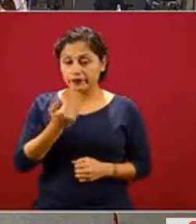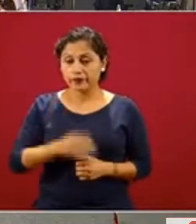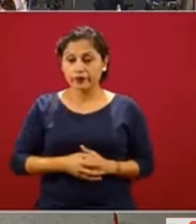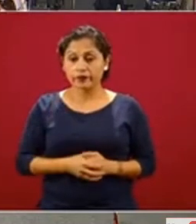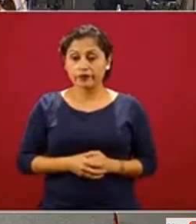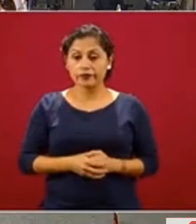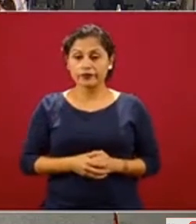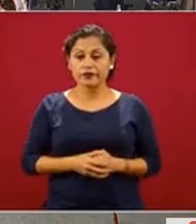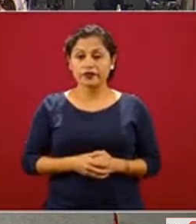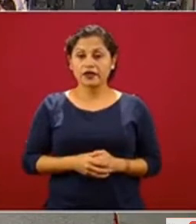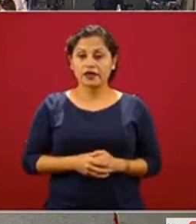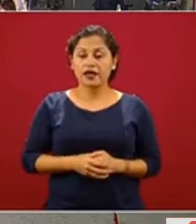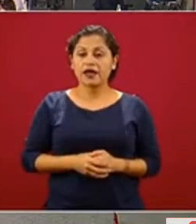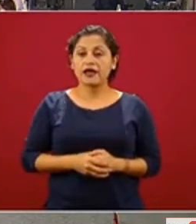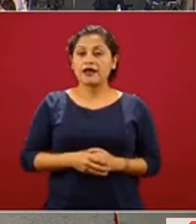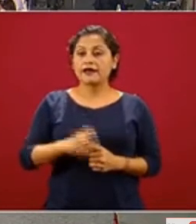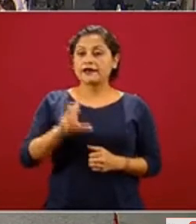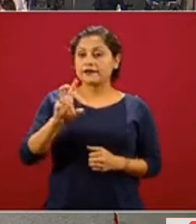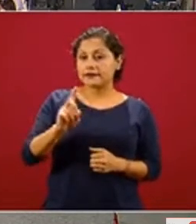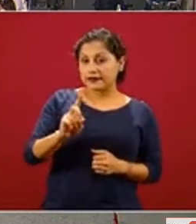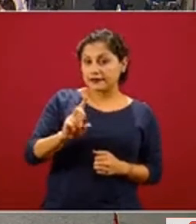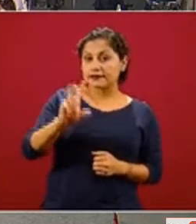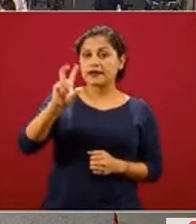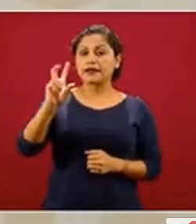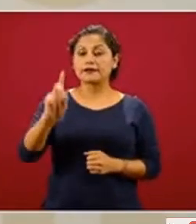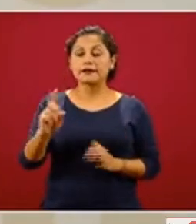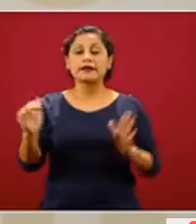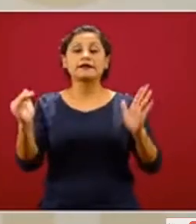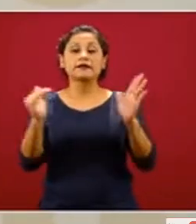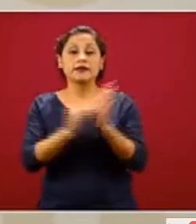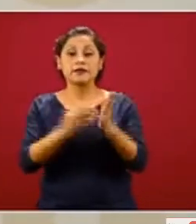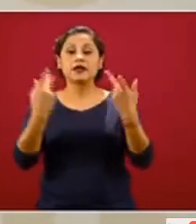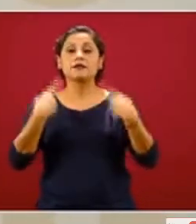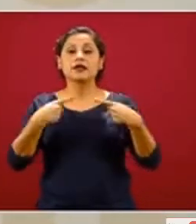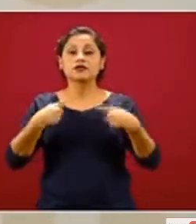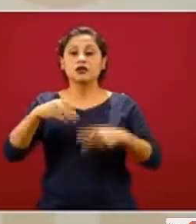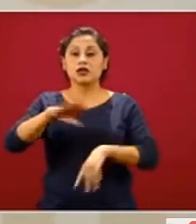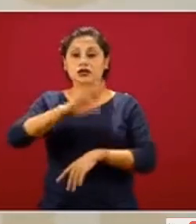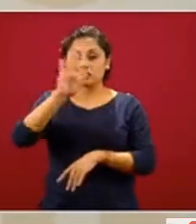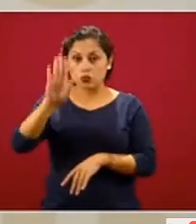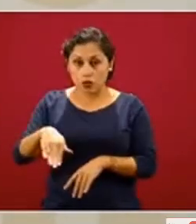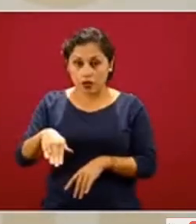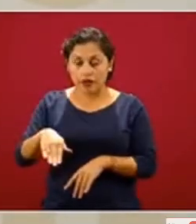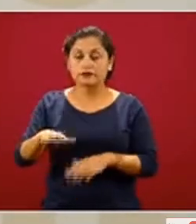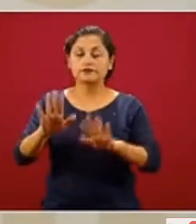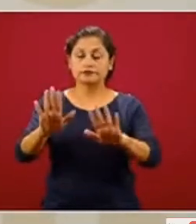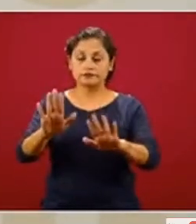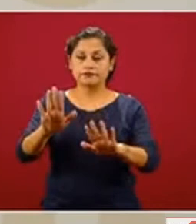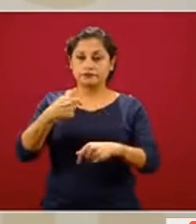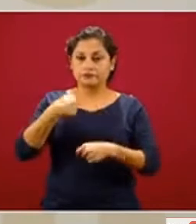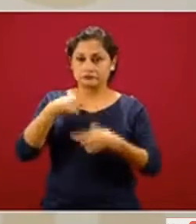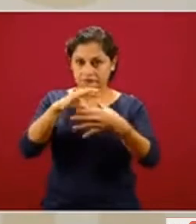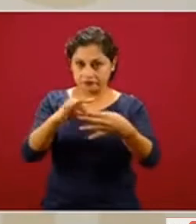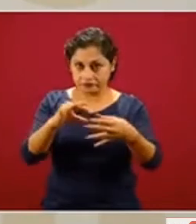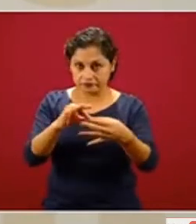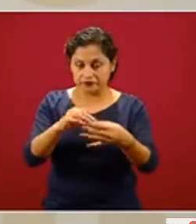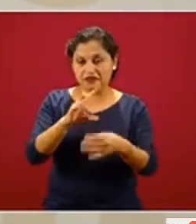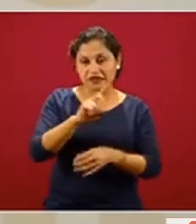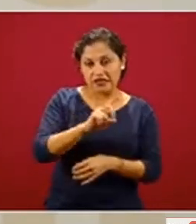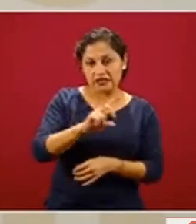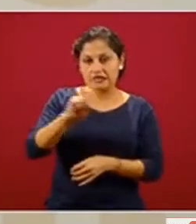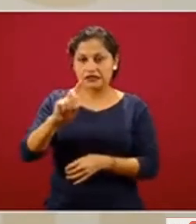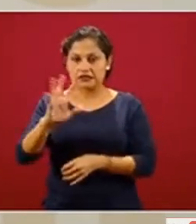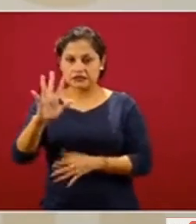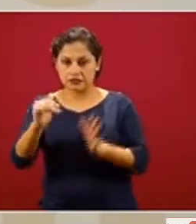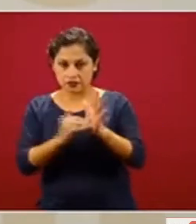30 o 30,000 personas que podrían perder la vida, lo volvemos a comentar, 30 o 35,000. Allá